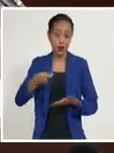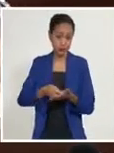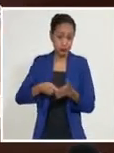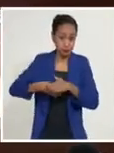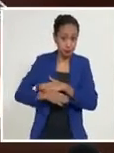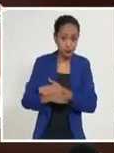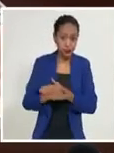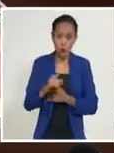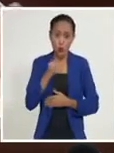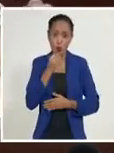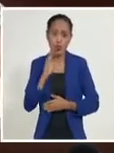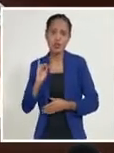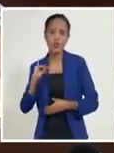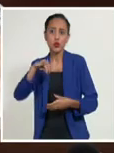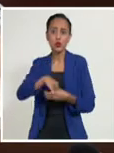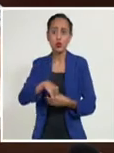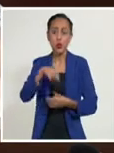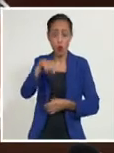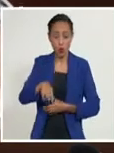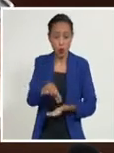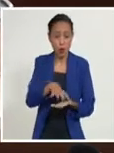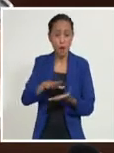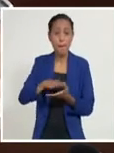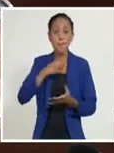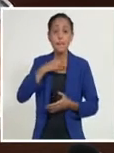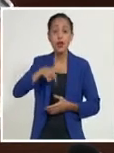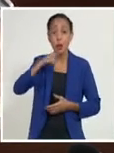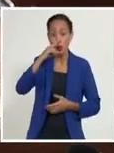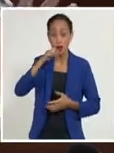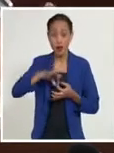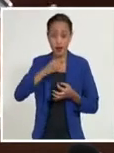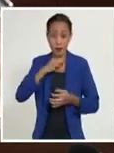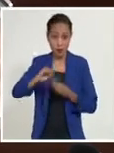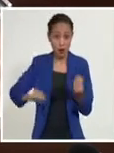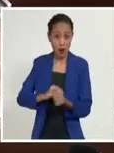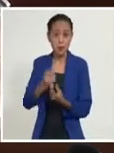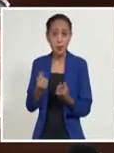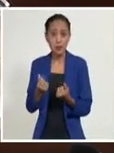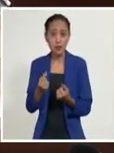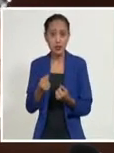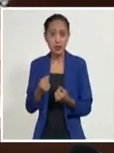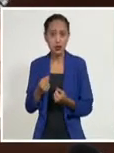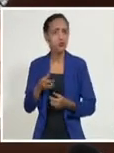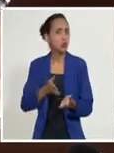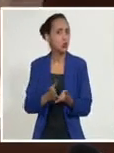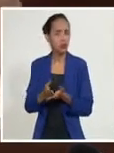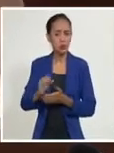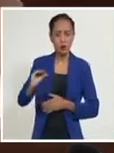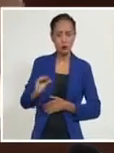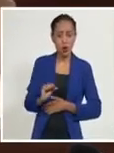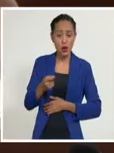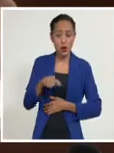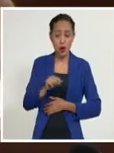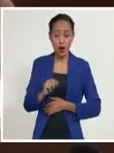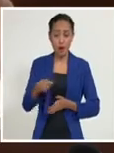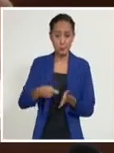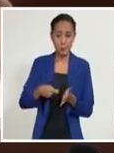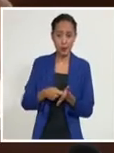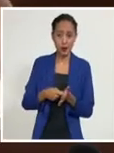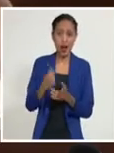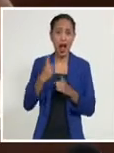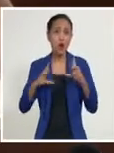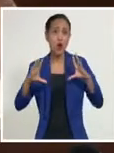aún el mejor hoy con los cambios de precios sigue cobrando lo más caro que cobra algunas noches casi